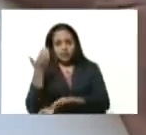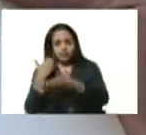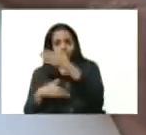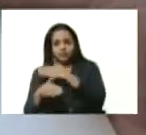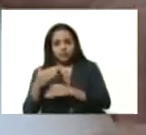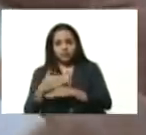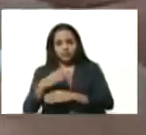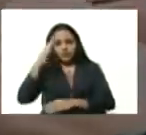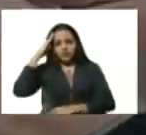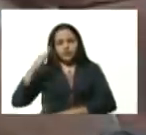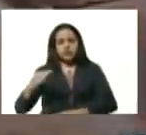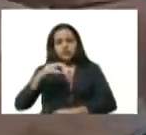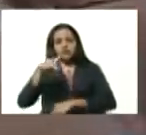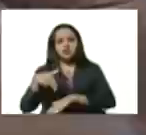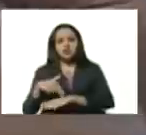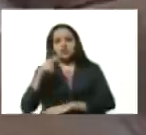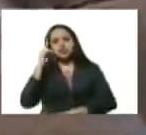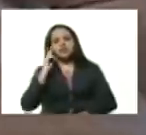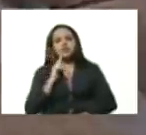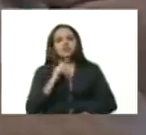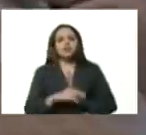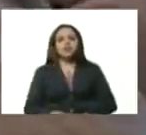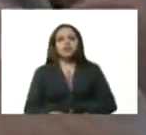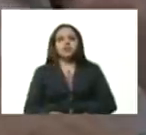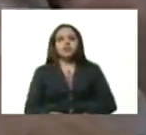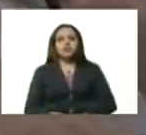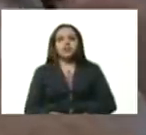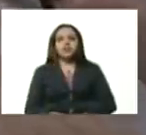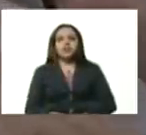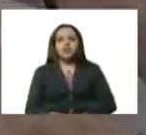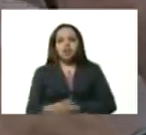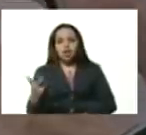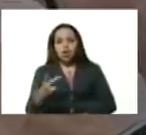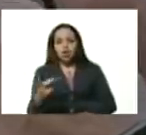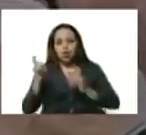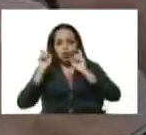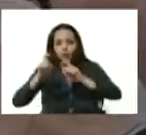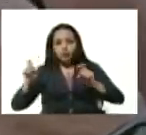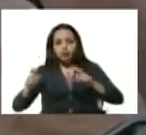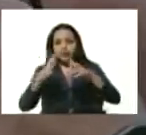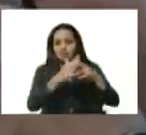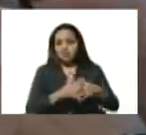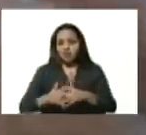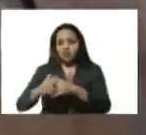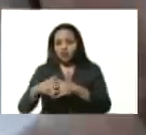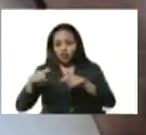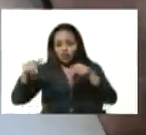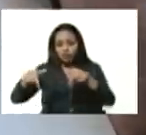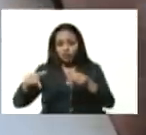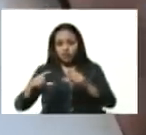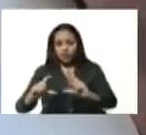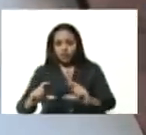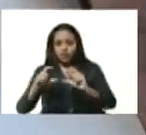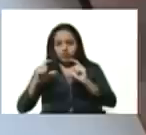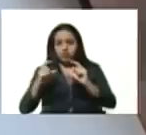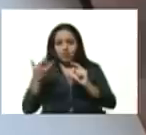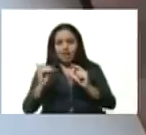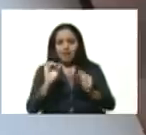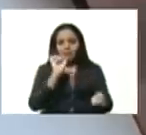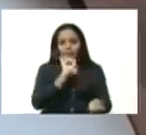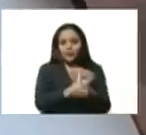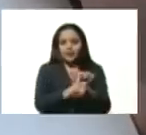de Venezuela. Los dos entrenadores norteamericanos, Luke Denkman y Iron Berry, capturados por la Fuerza